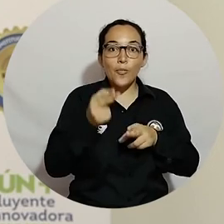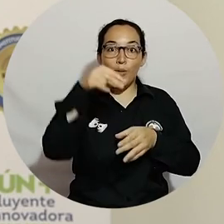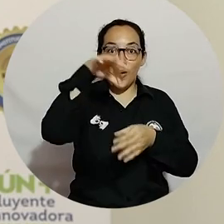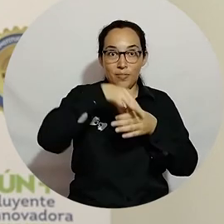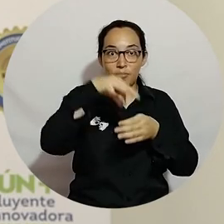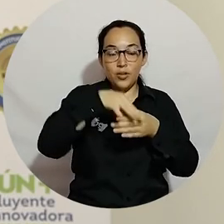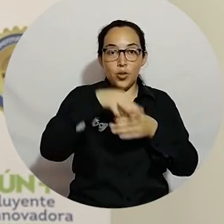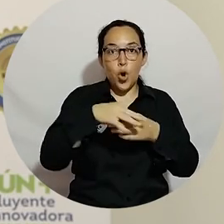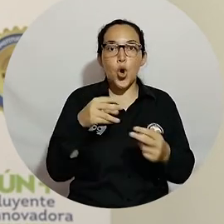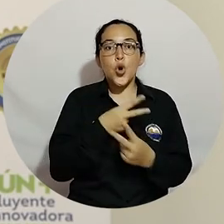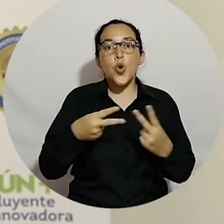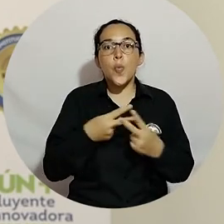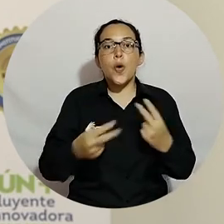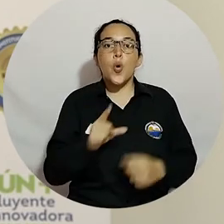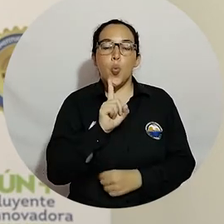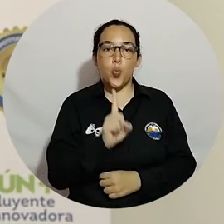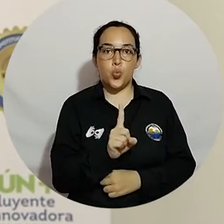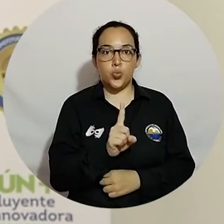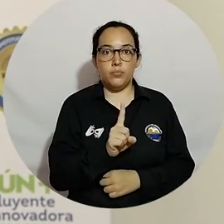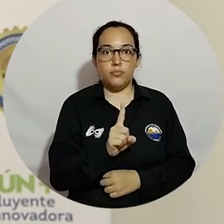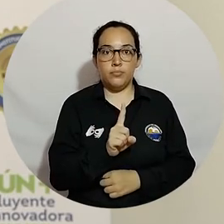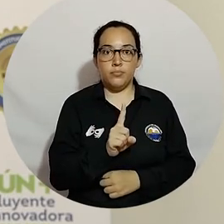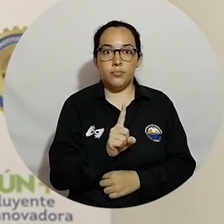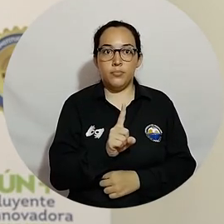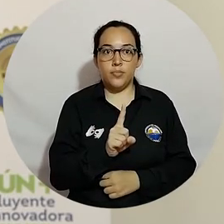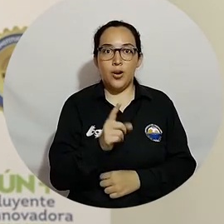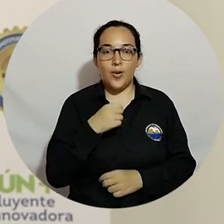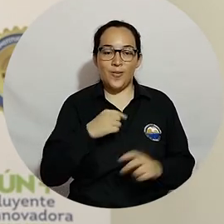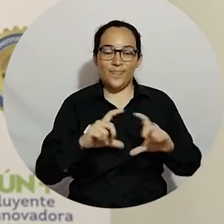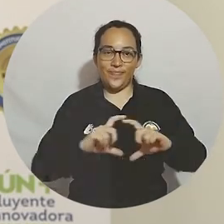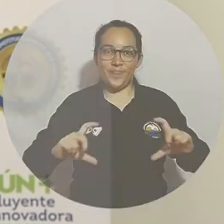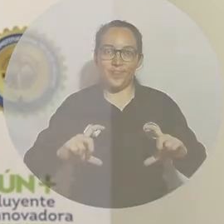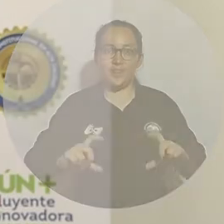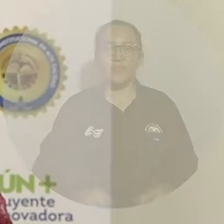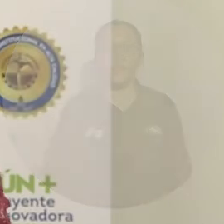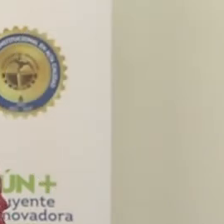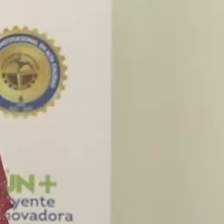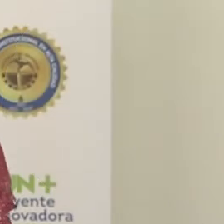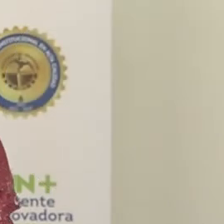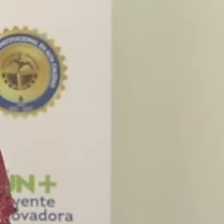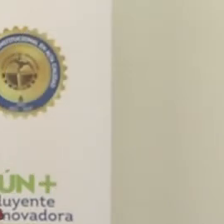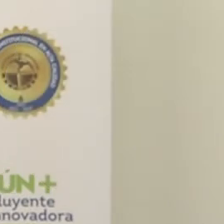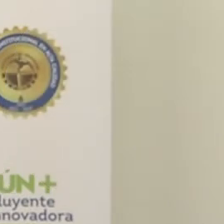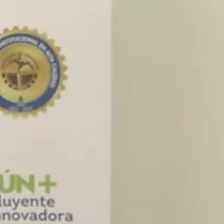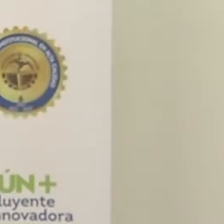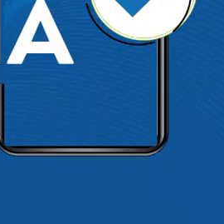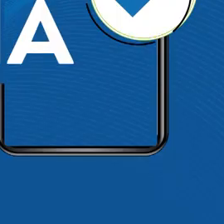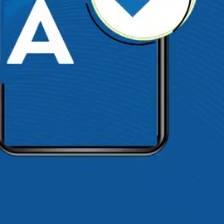acompañen en estas elecciones votando por el número 1, que estamos en el tarjetón.